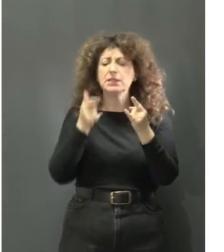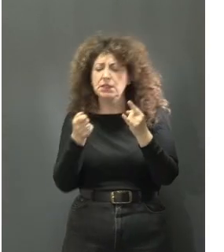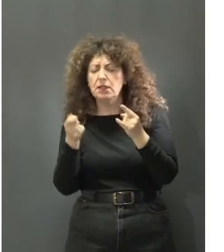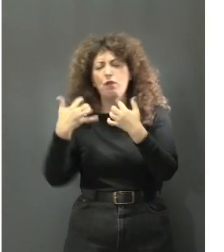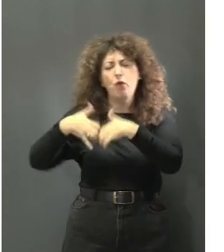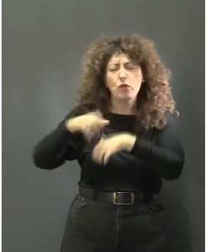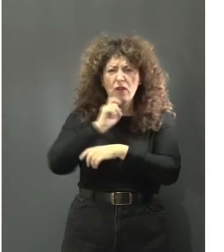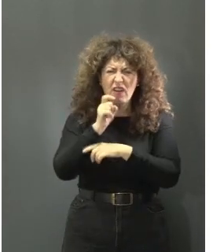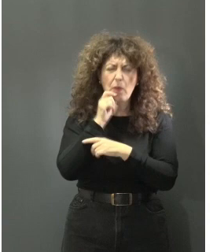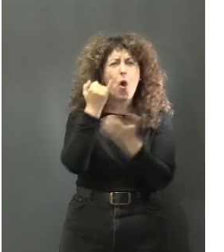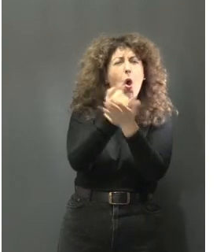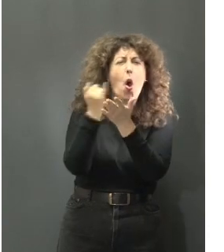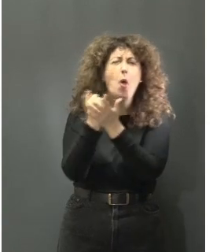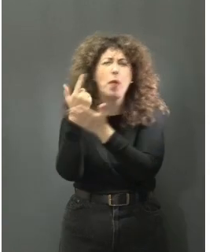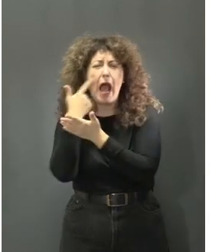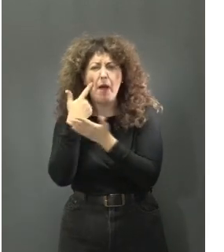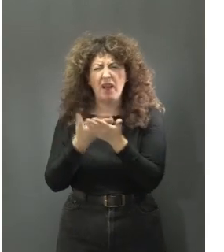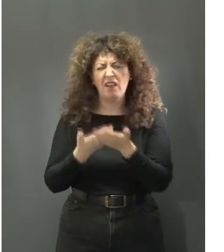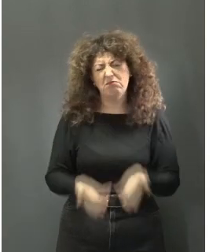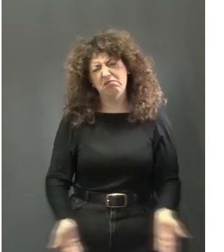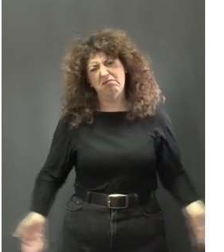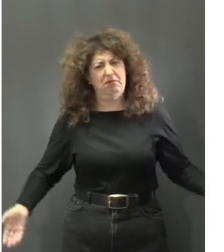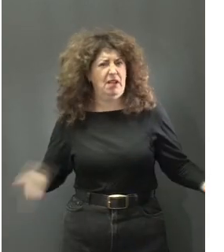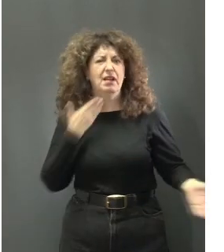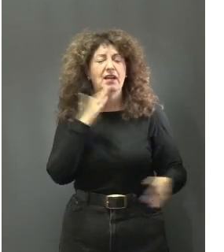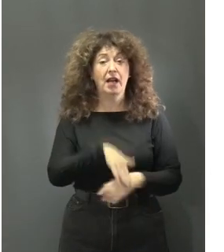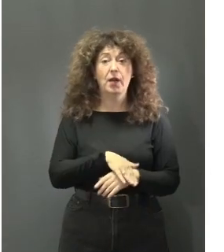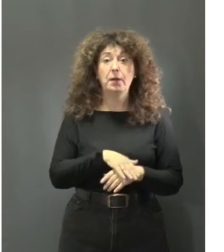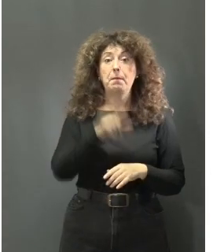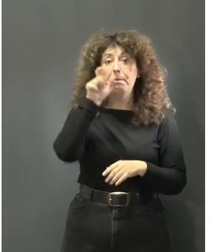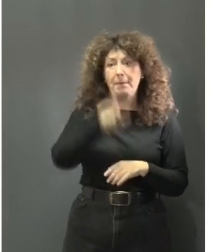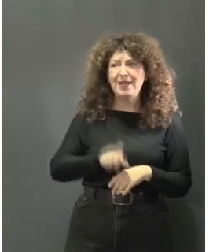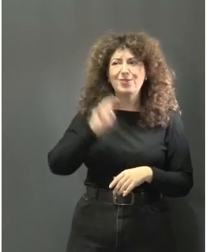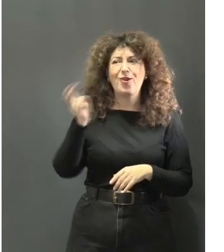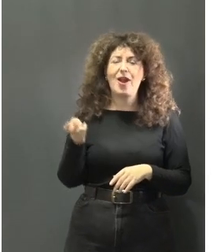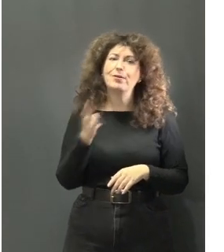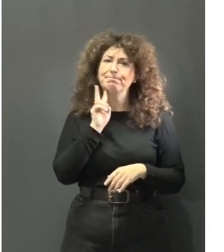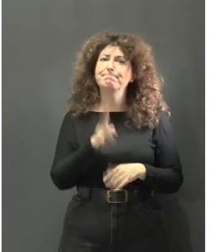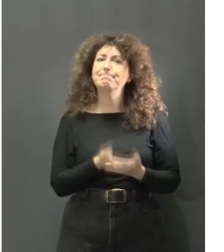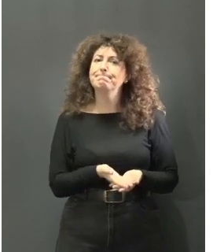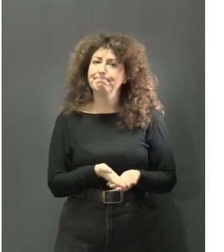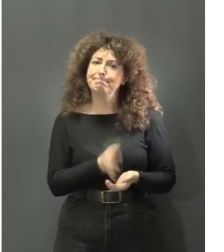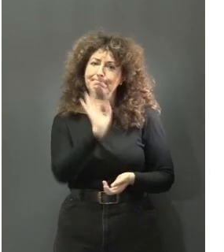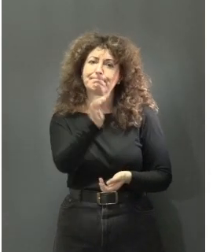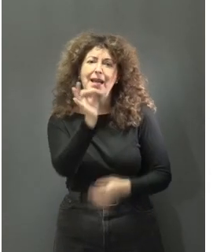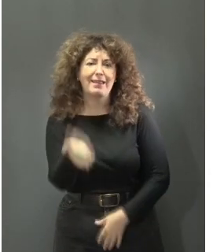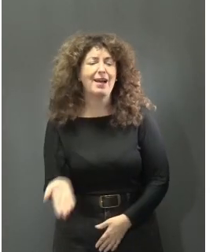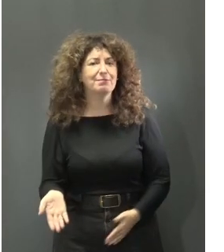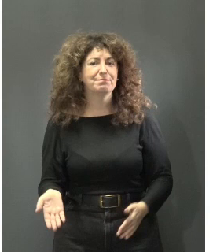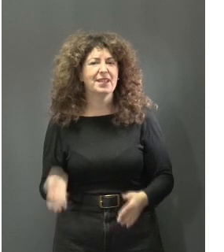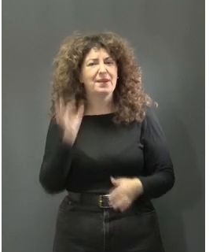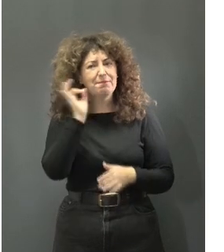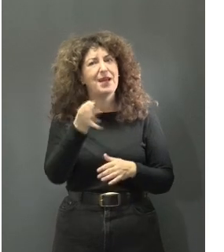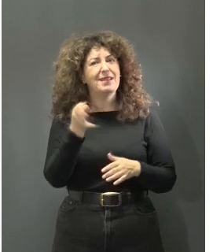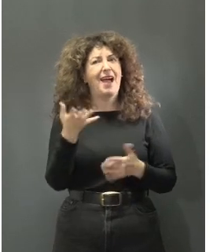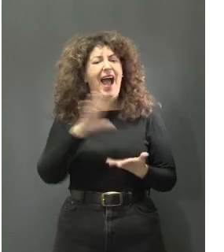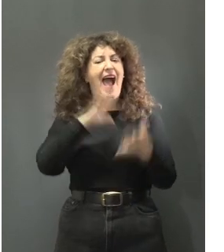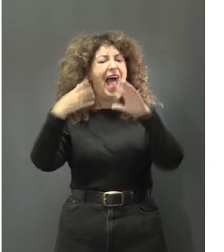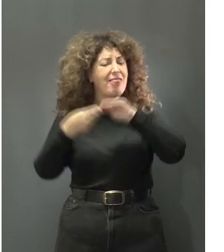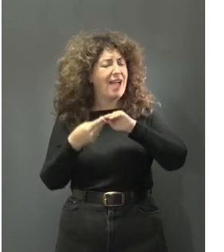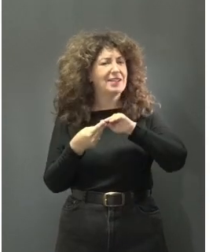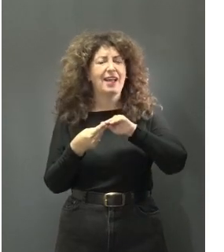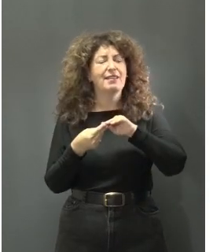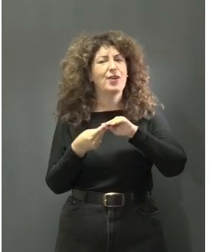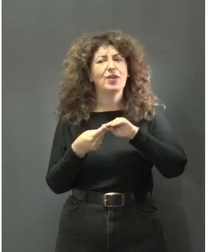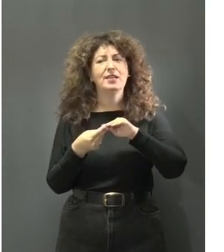funcionamiento, nos tenéis que hacer las comprobaciones. Y otra persona decía, pues si es que es verdad. O sea, que las adaptaciones hay